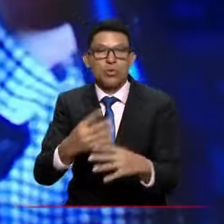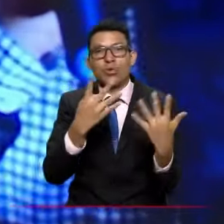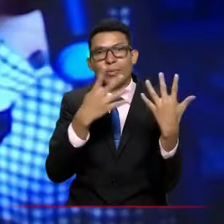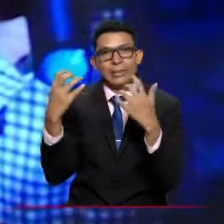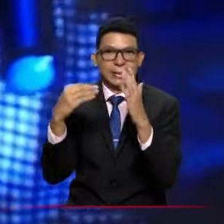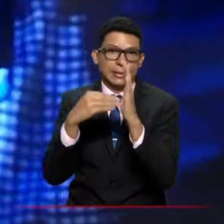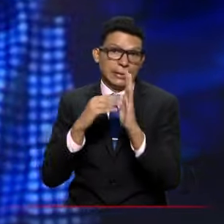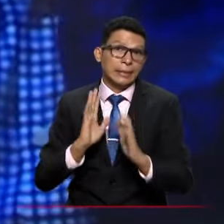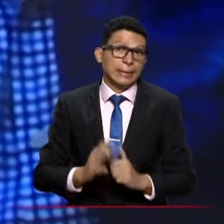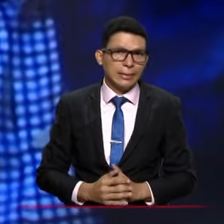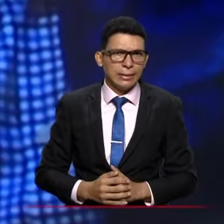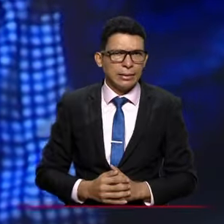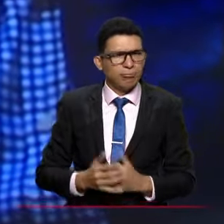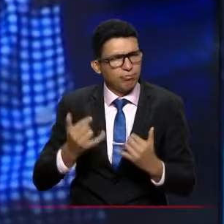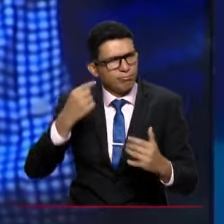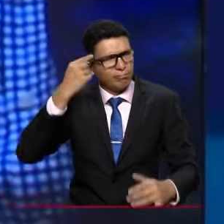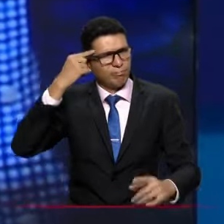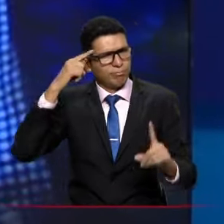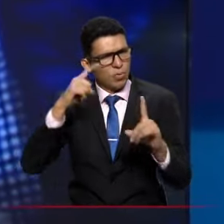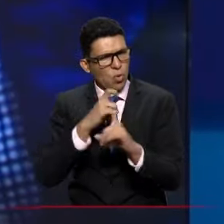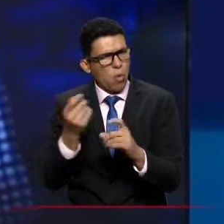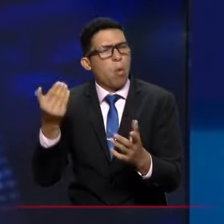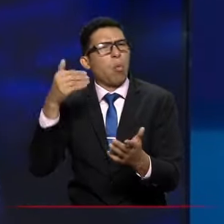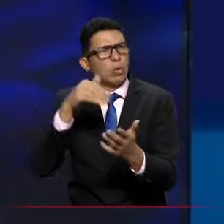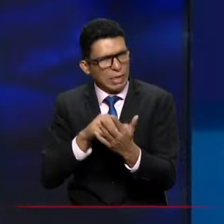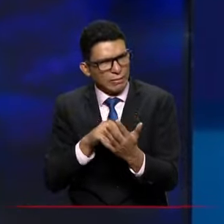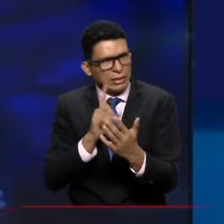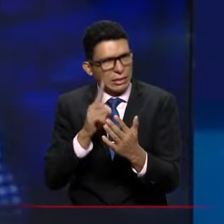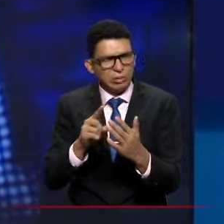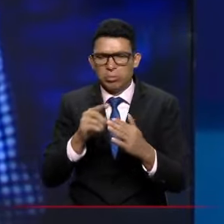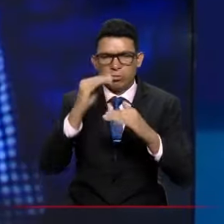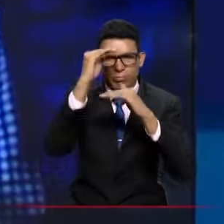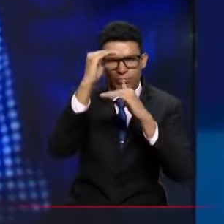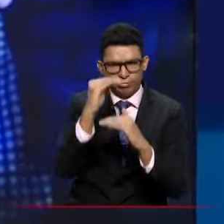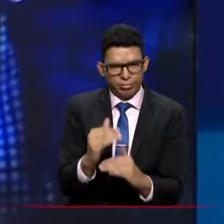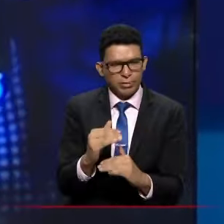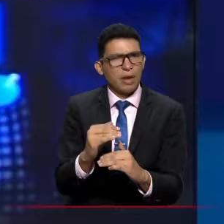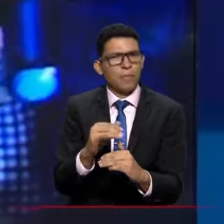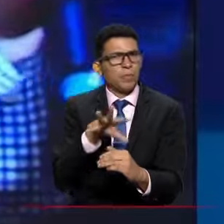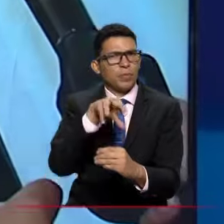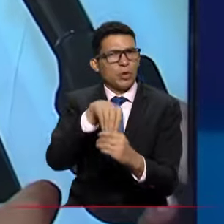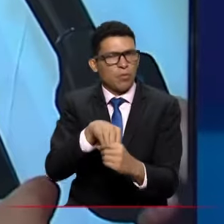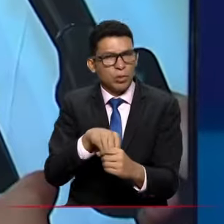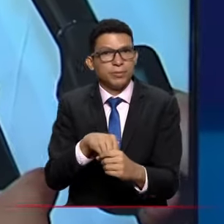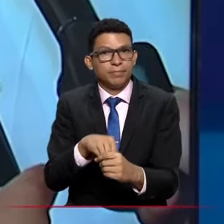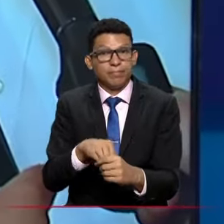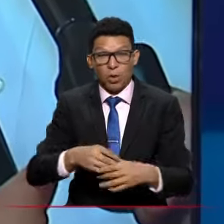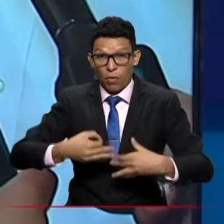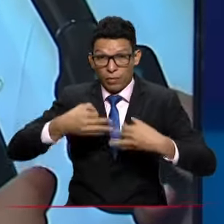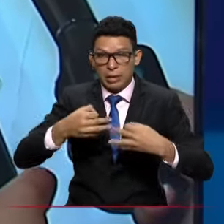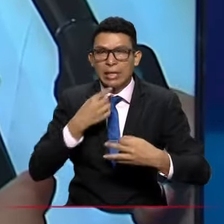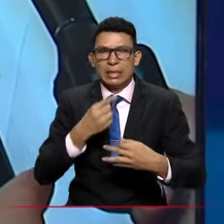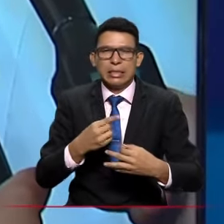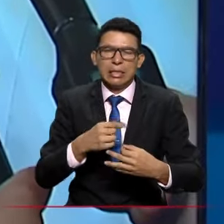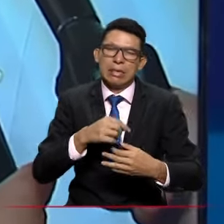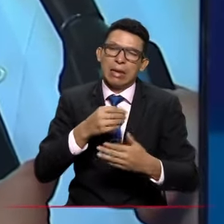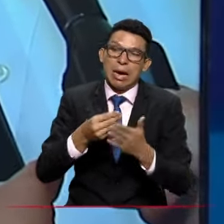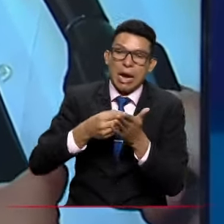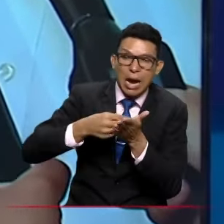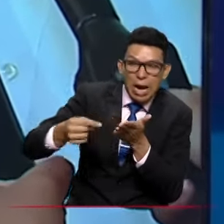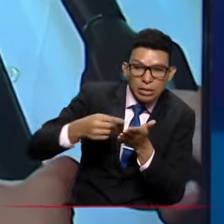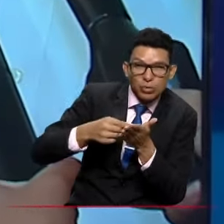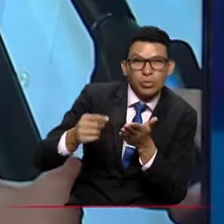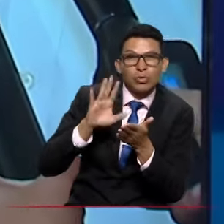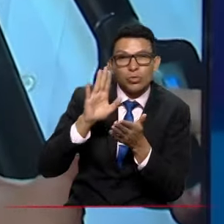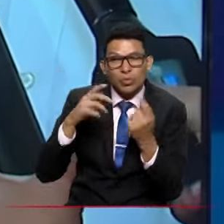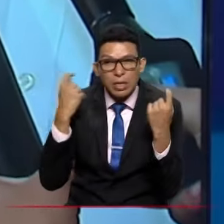votos. ¿Y por qué ahora este partido quiere volver a cerrar su lista? La respuesta oficial es que se buscará reducir los costos de